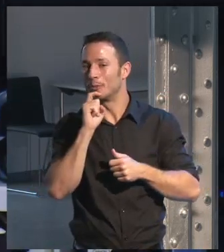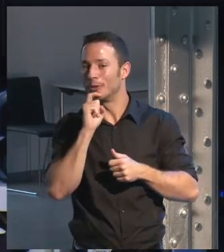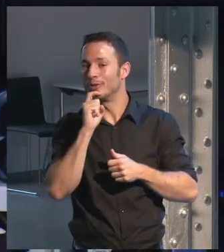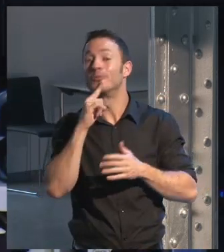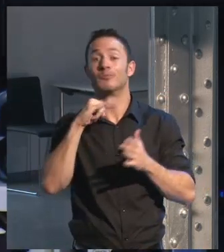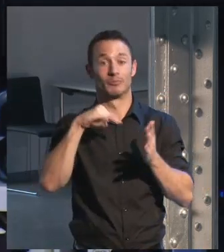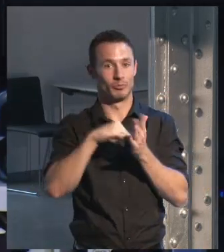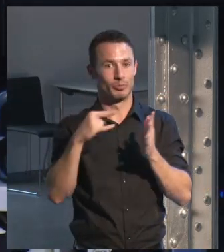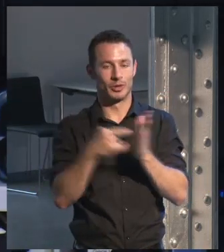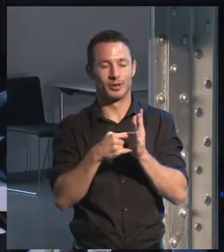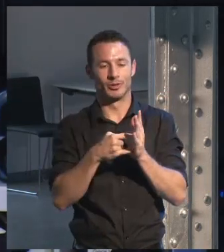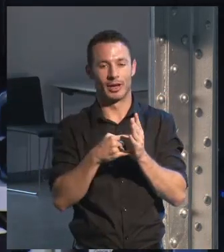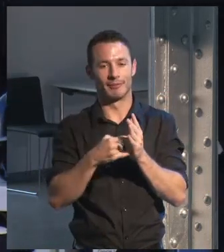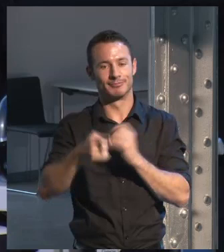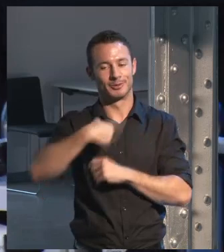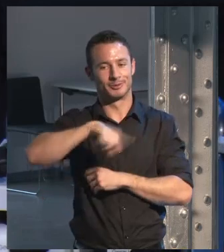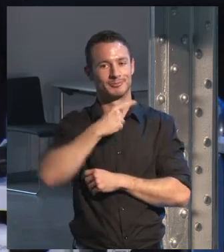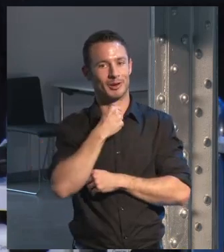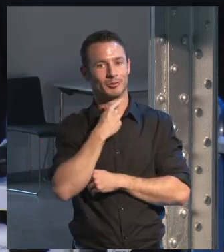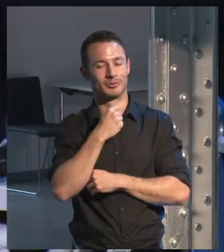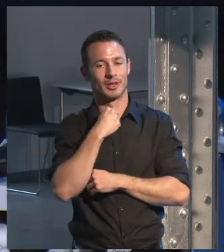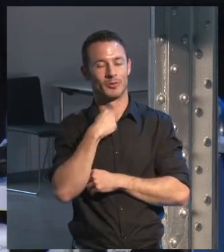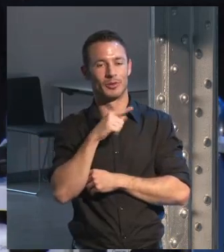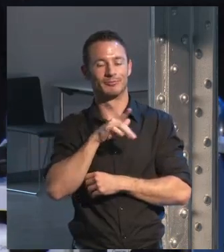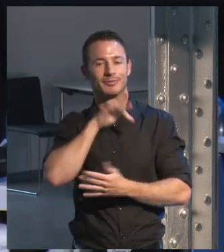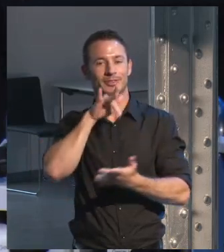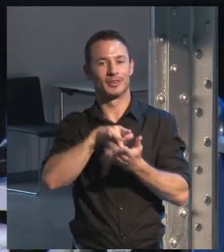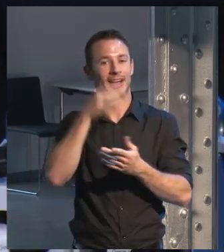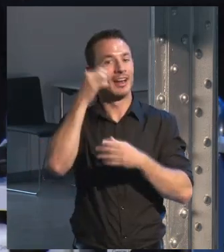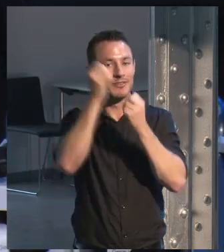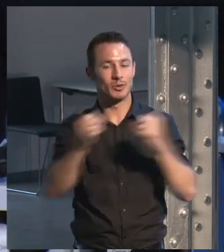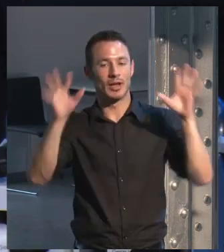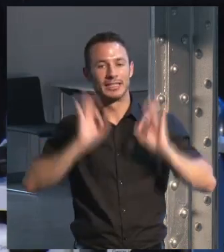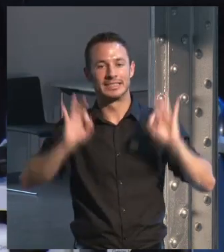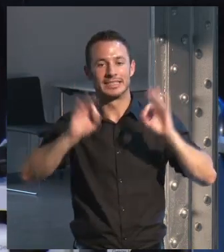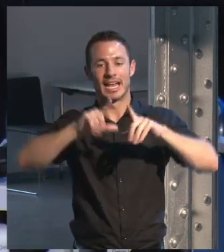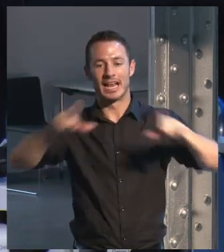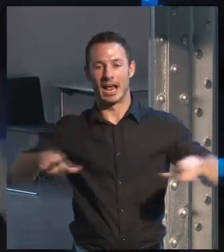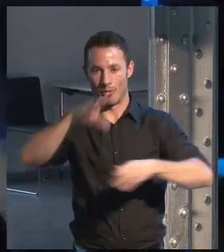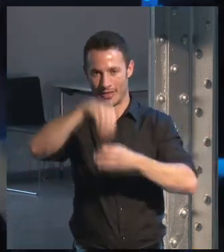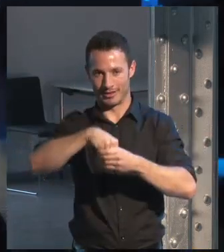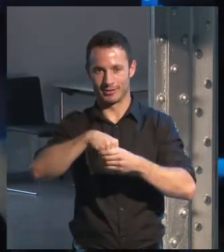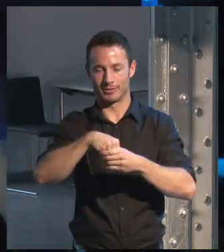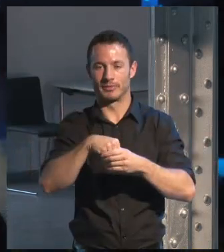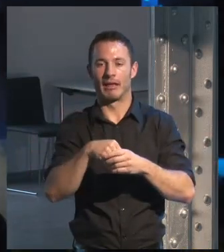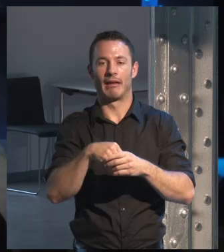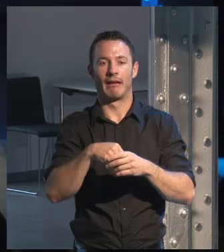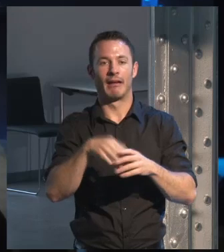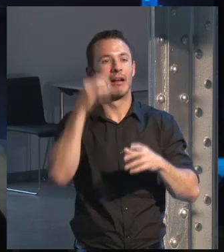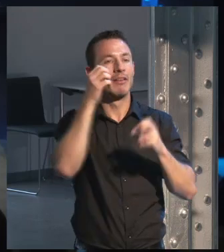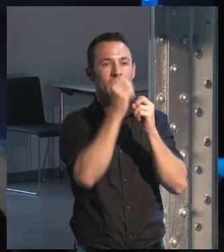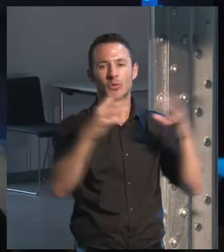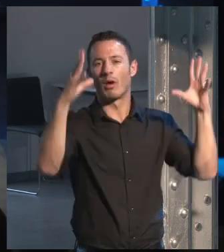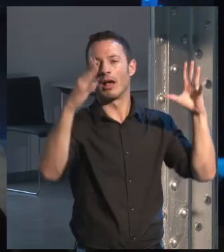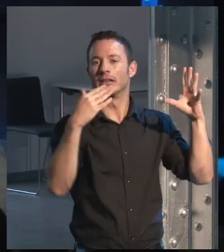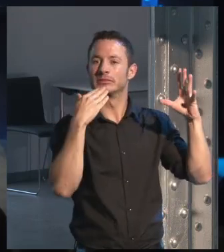más nos ha gustado a la hora de llevar la realidad virtual a la clase, de que la experiencia de realidad virtual no se quede únicamente en la